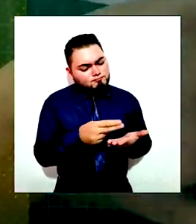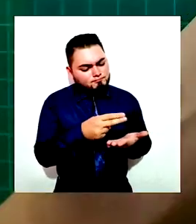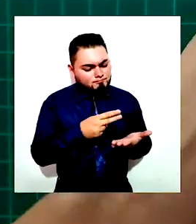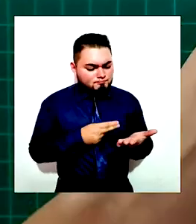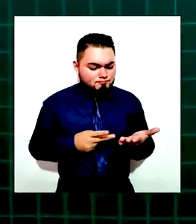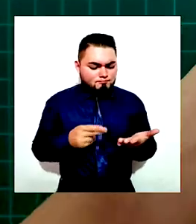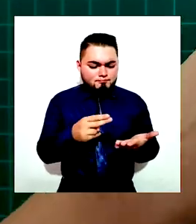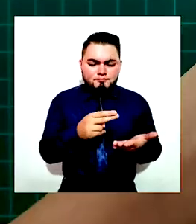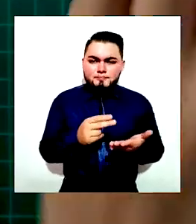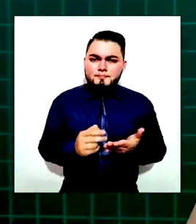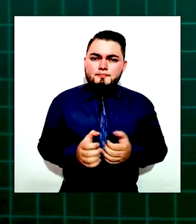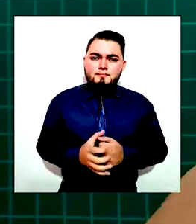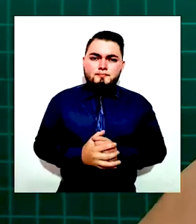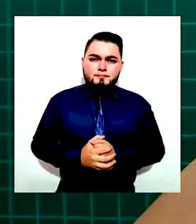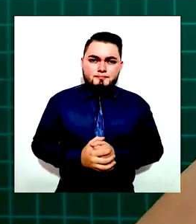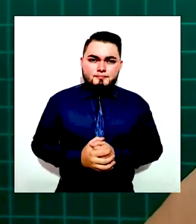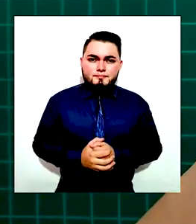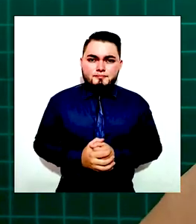así.